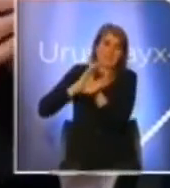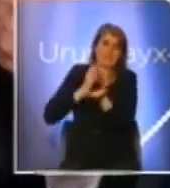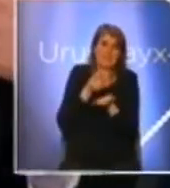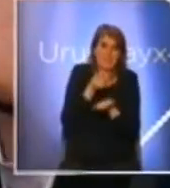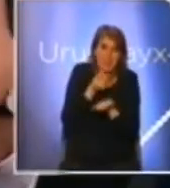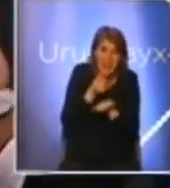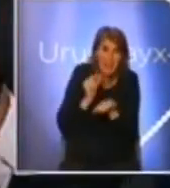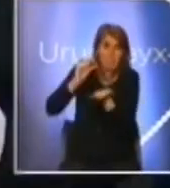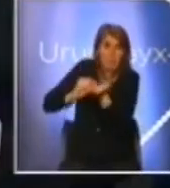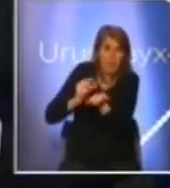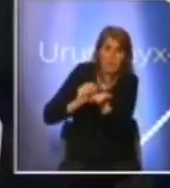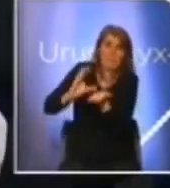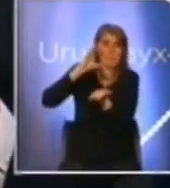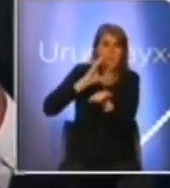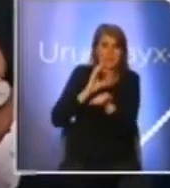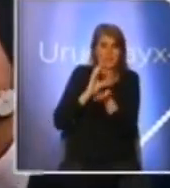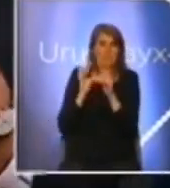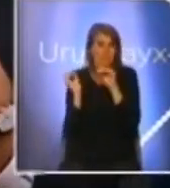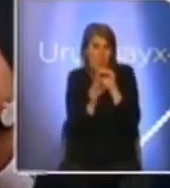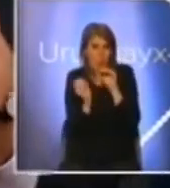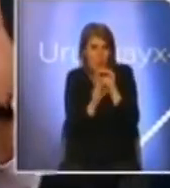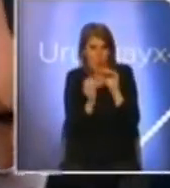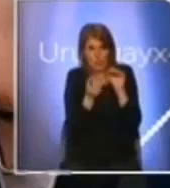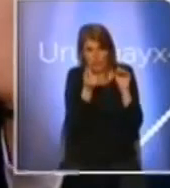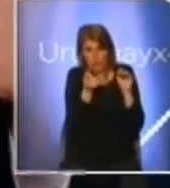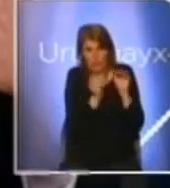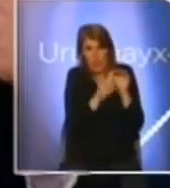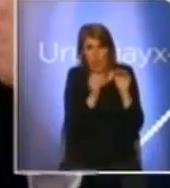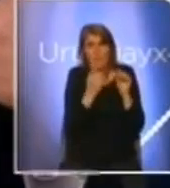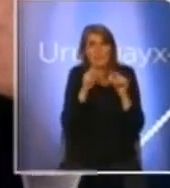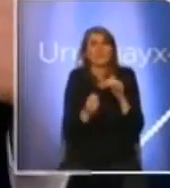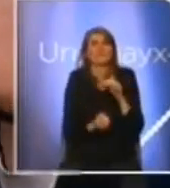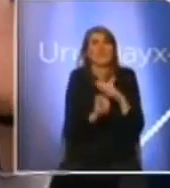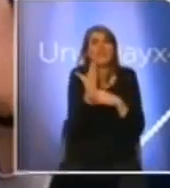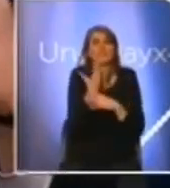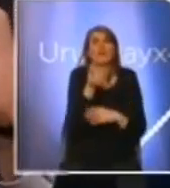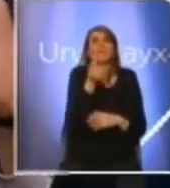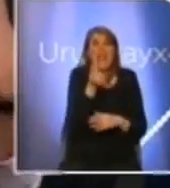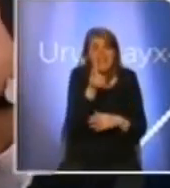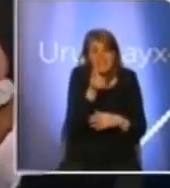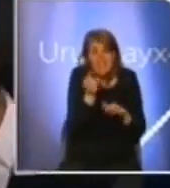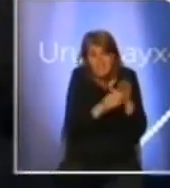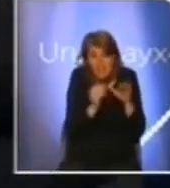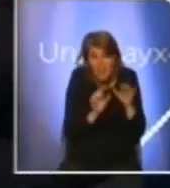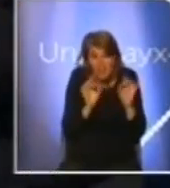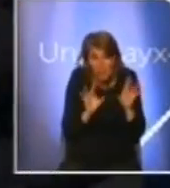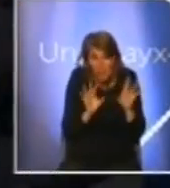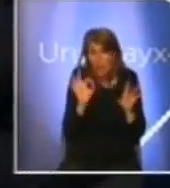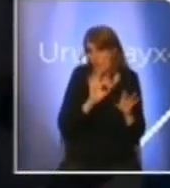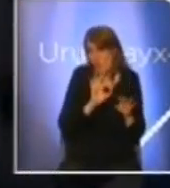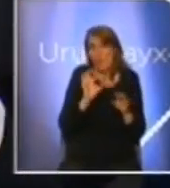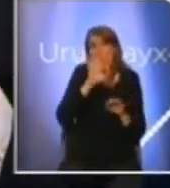dinero, hablamos, por supuesto, de fondos, pero la inversión en el mundo de la innovación no es solamente de dinero, sino que es de dinero por un